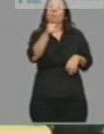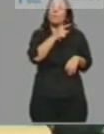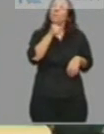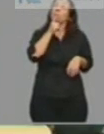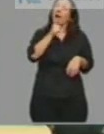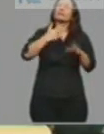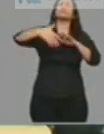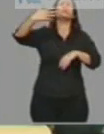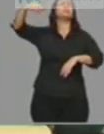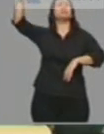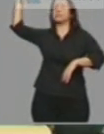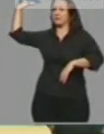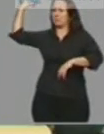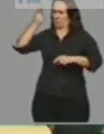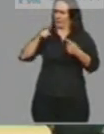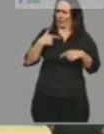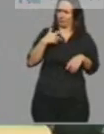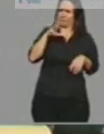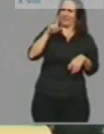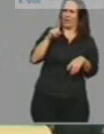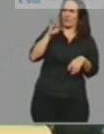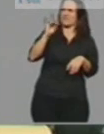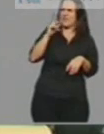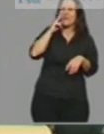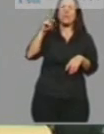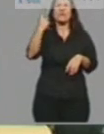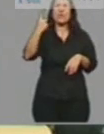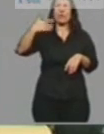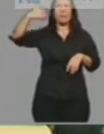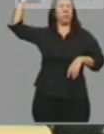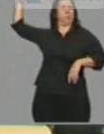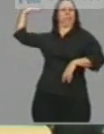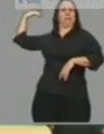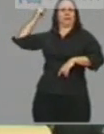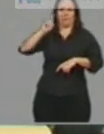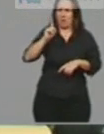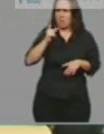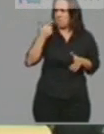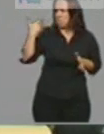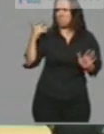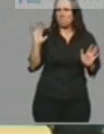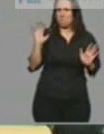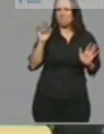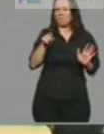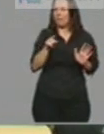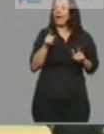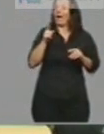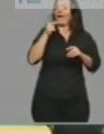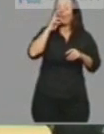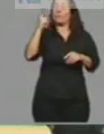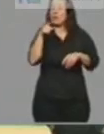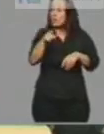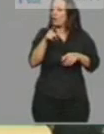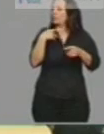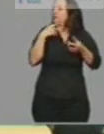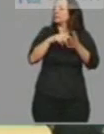muy lejos, el 31 de diciembre del 2001 no está tan lejos y fue allí donde la Argentina defaultó